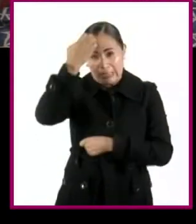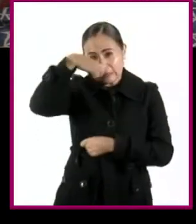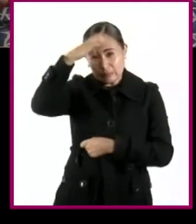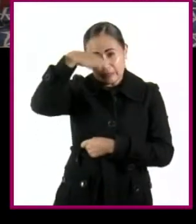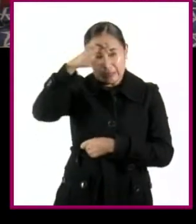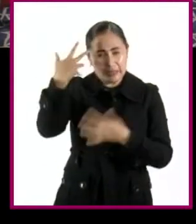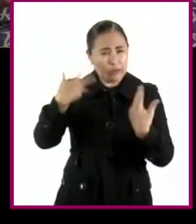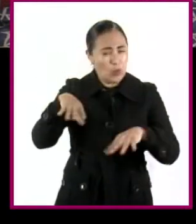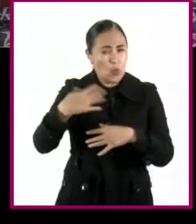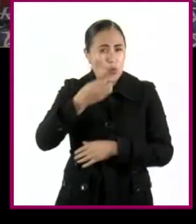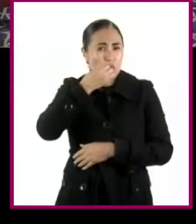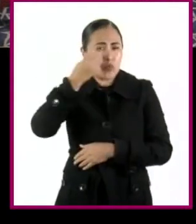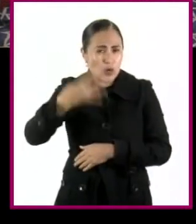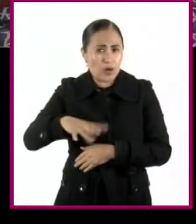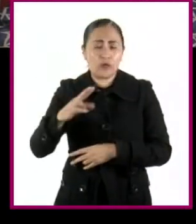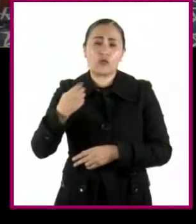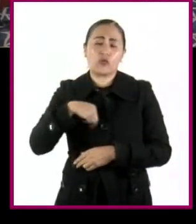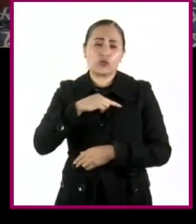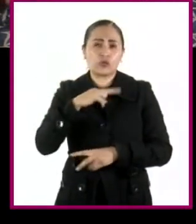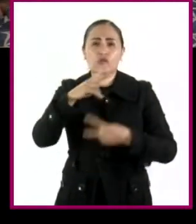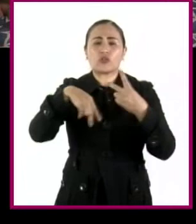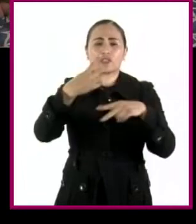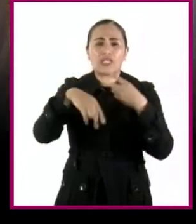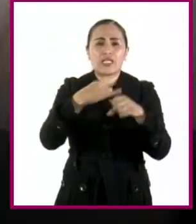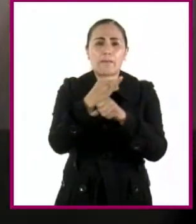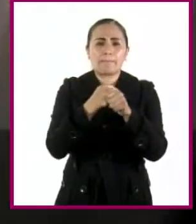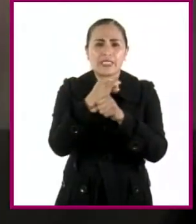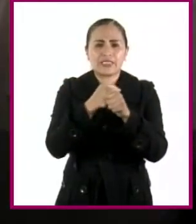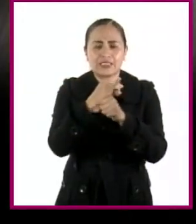un trabajo de campo realizado por...